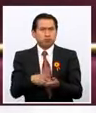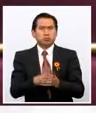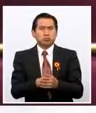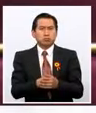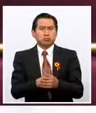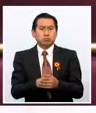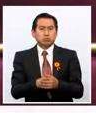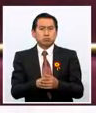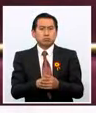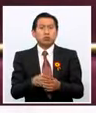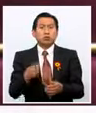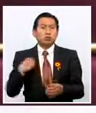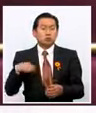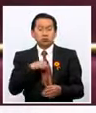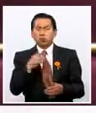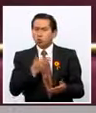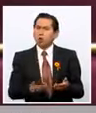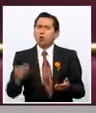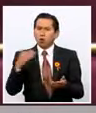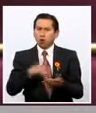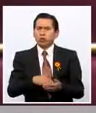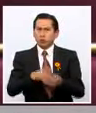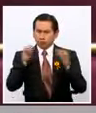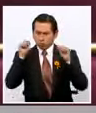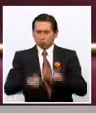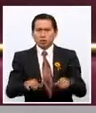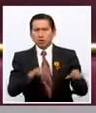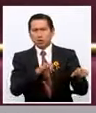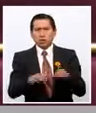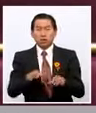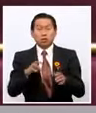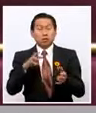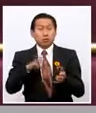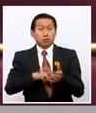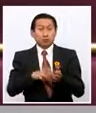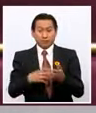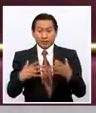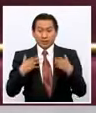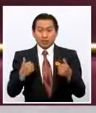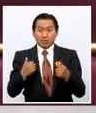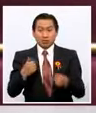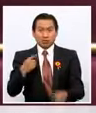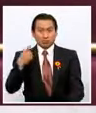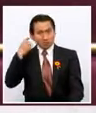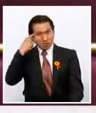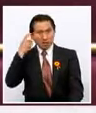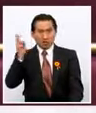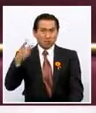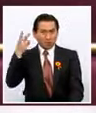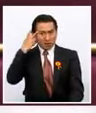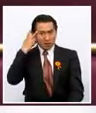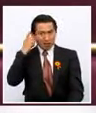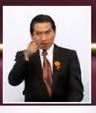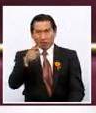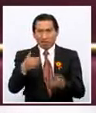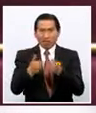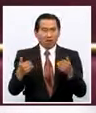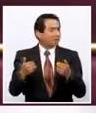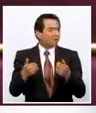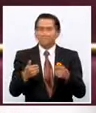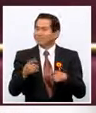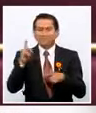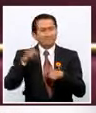así lo volveríamos a hacer porque la salud no conoce colores políticos unidad